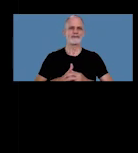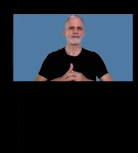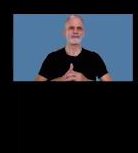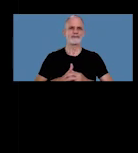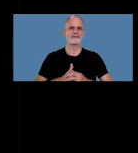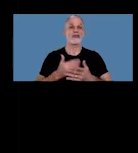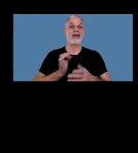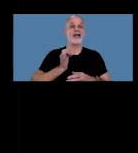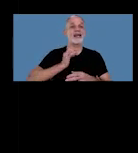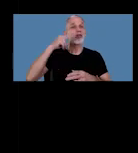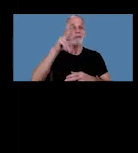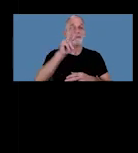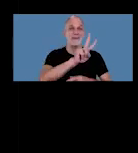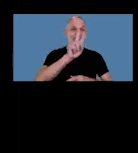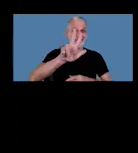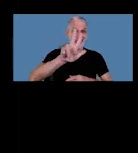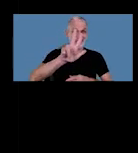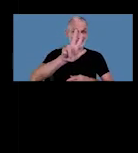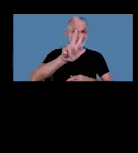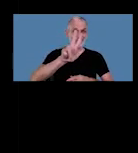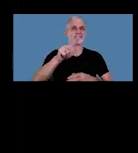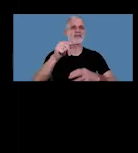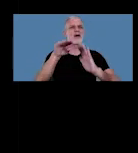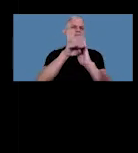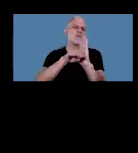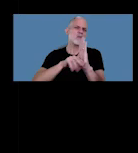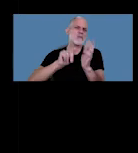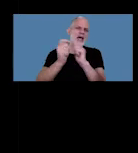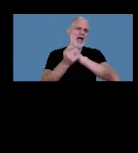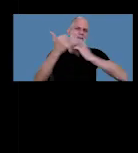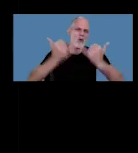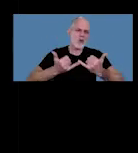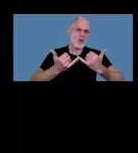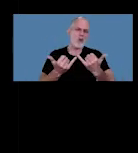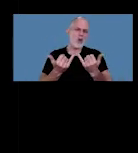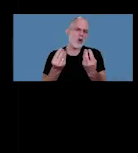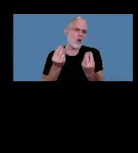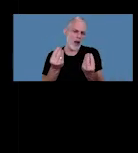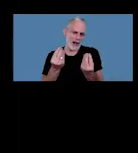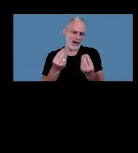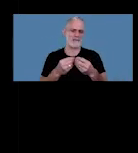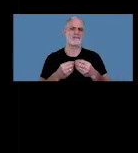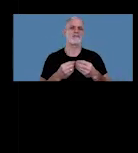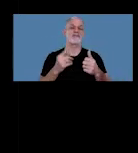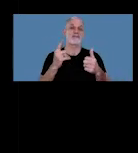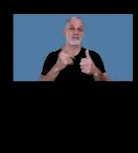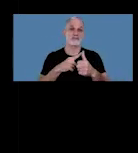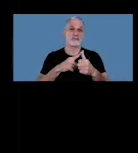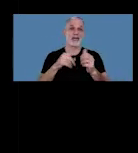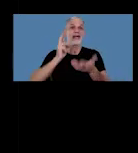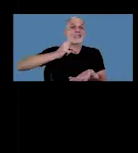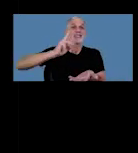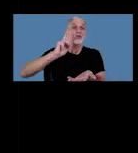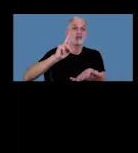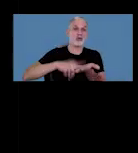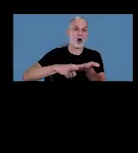En el año 2023, ¿sí?, las modificaciones que hemos tenido son la resolución